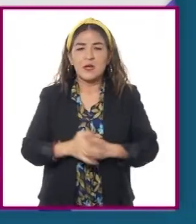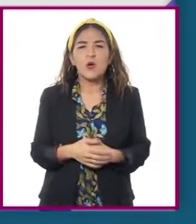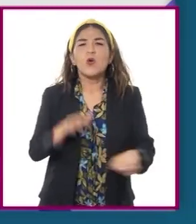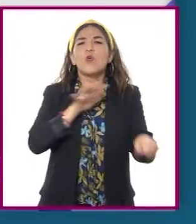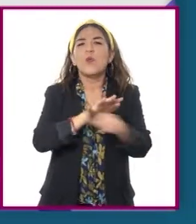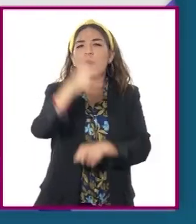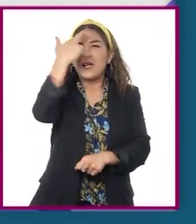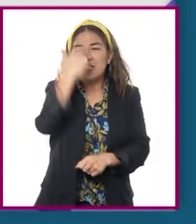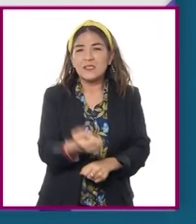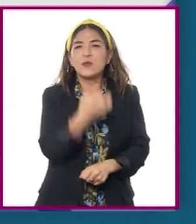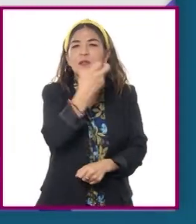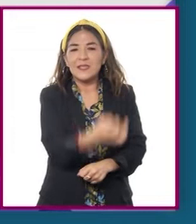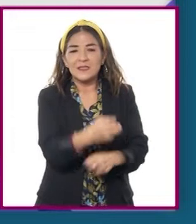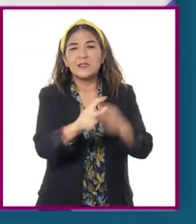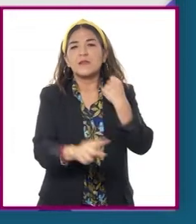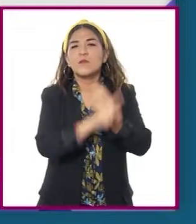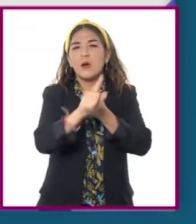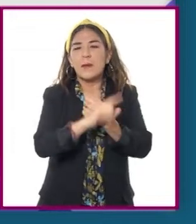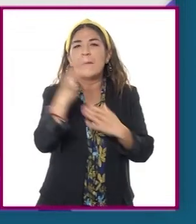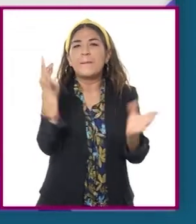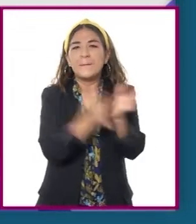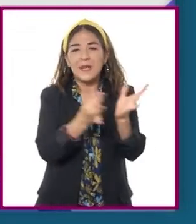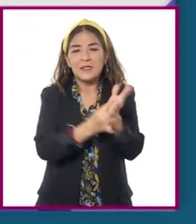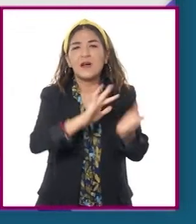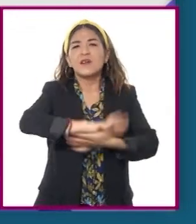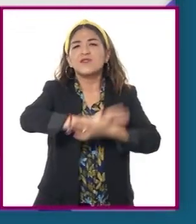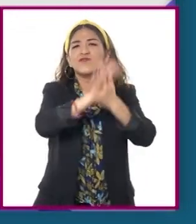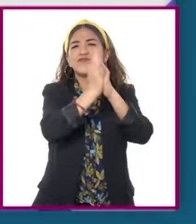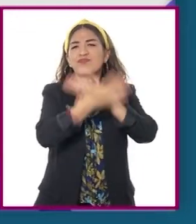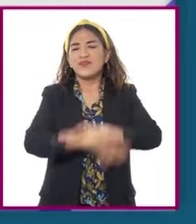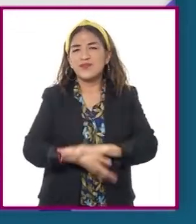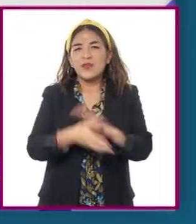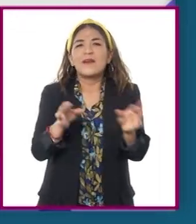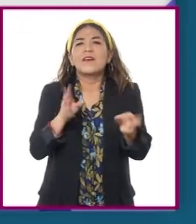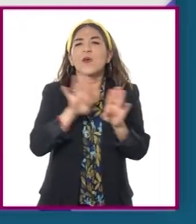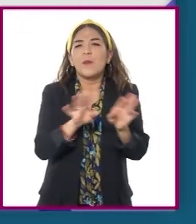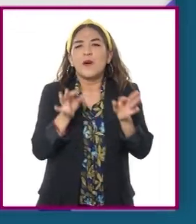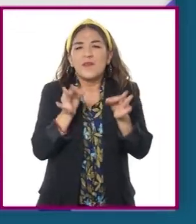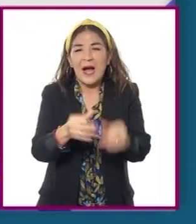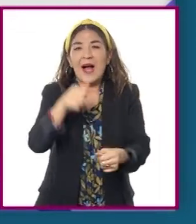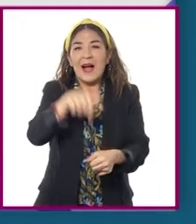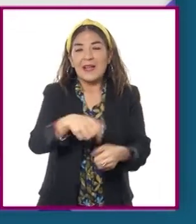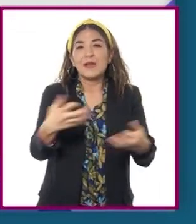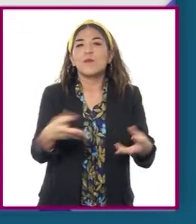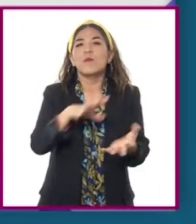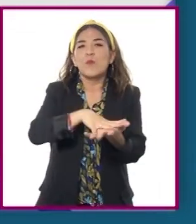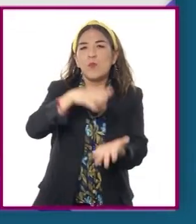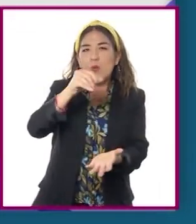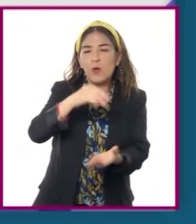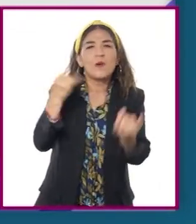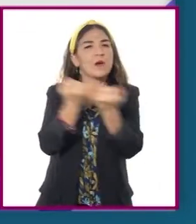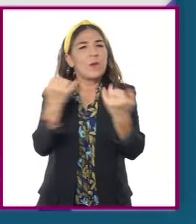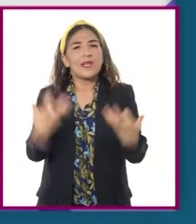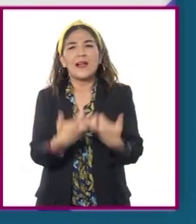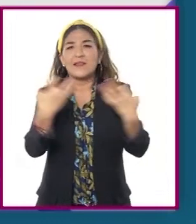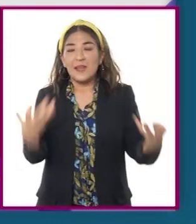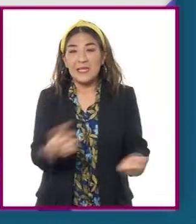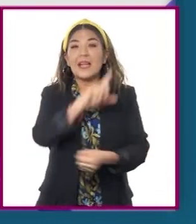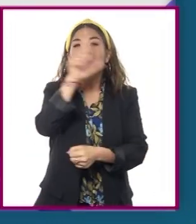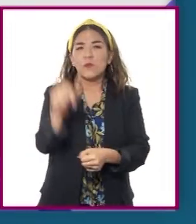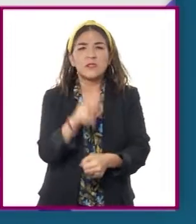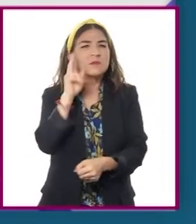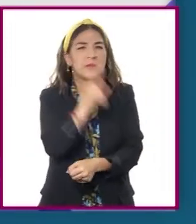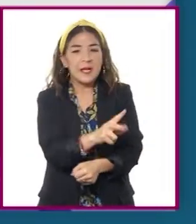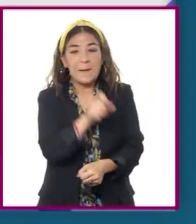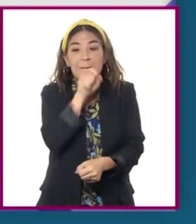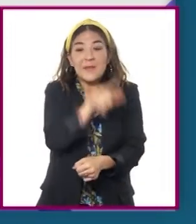el factor causante de que los metales se vuelvan tan frágiles como el polvo aquí en la Tierra, para después indagar si son